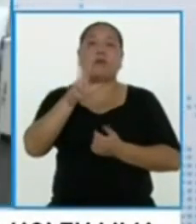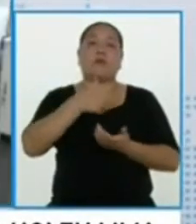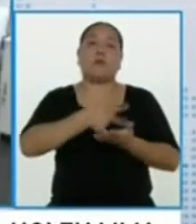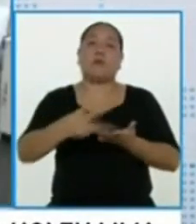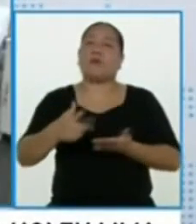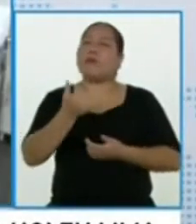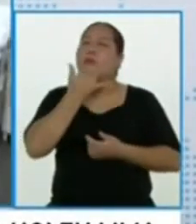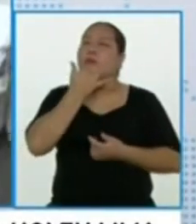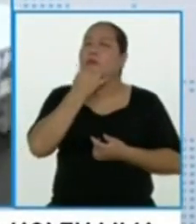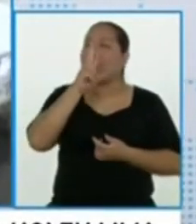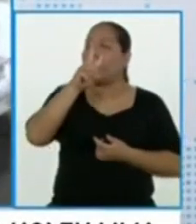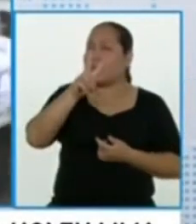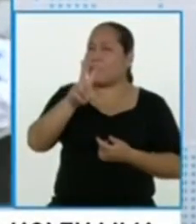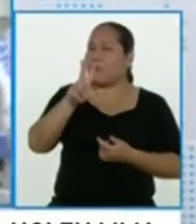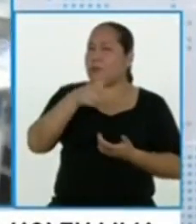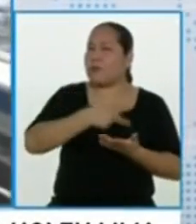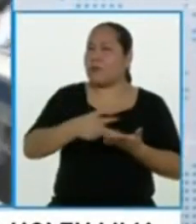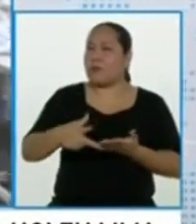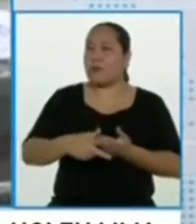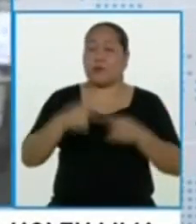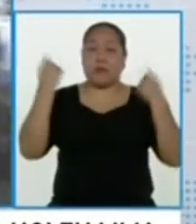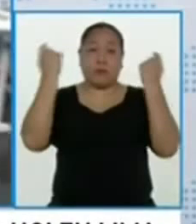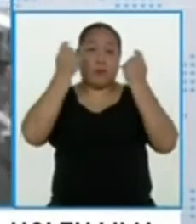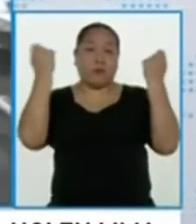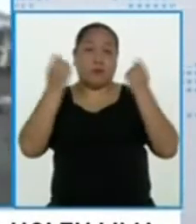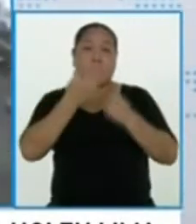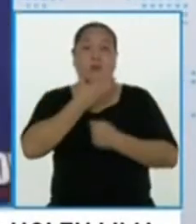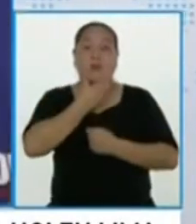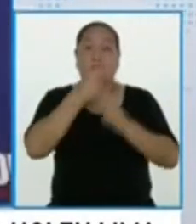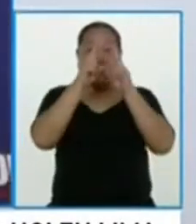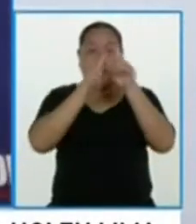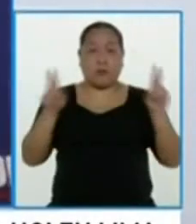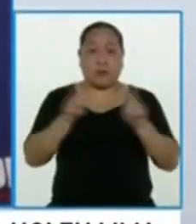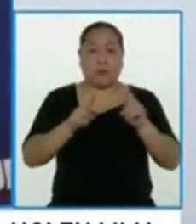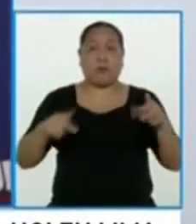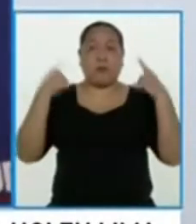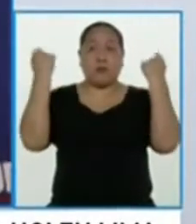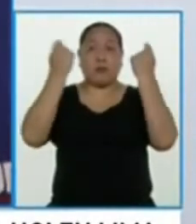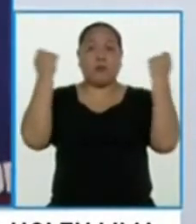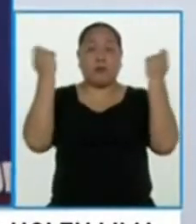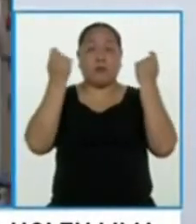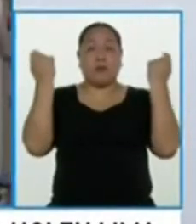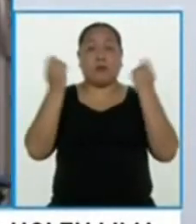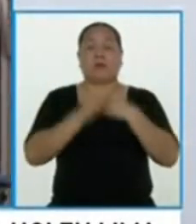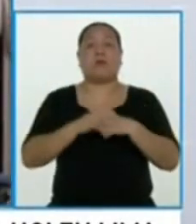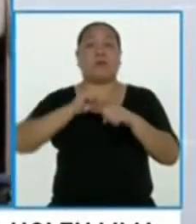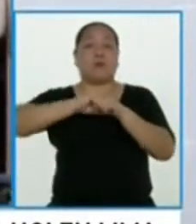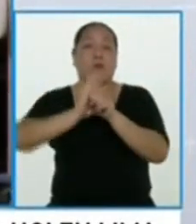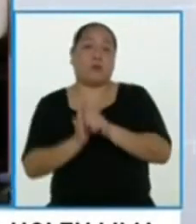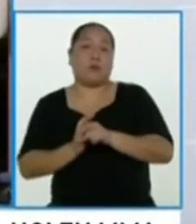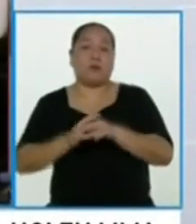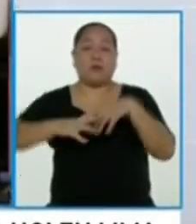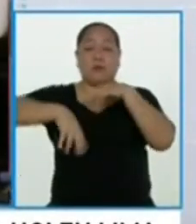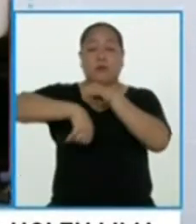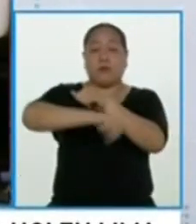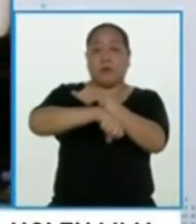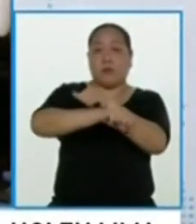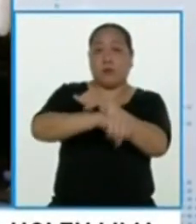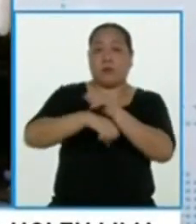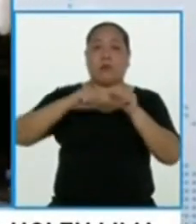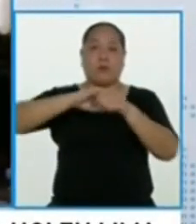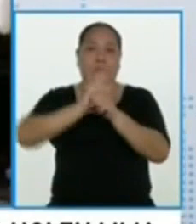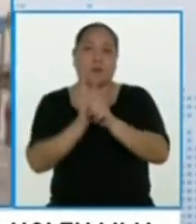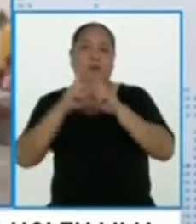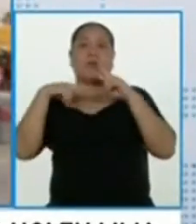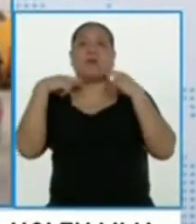qué pasó hace 2, 3 semanas? Las juergas de Navidad. Son las fiestas COVID, las pichangas COVID, las reuniones